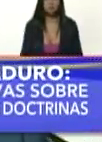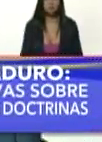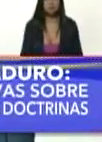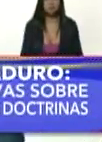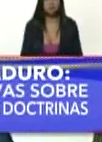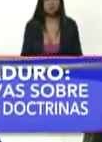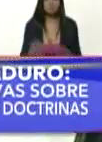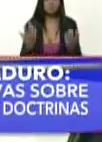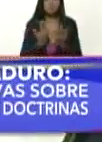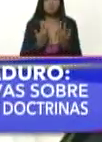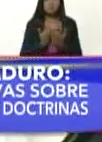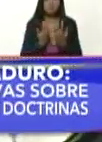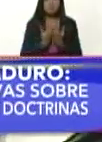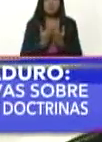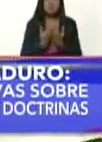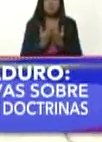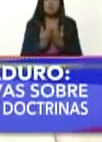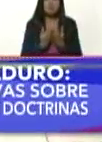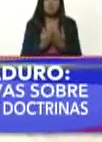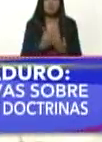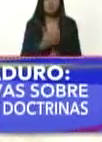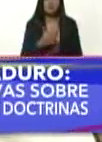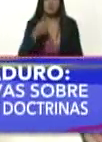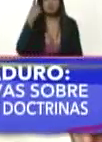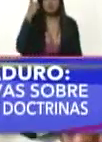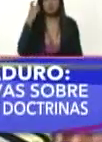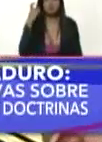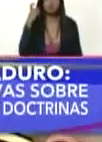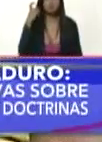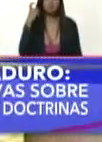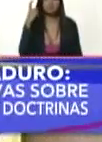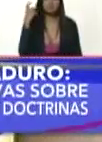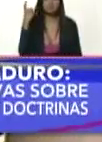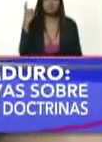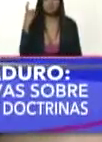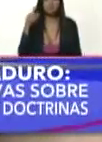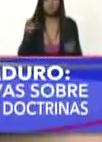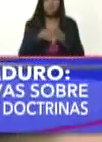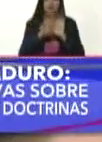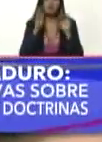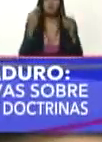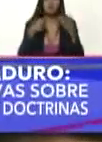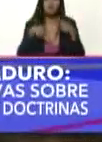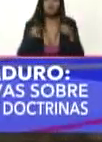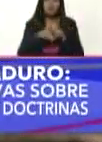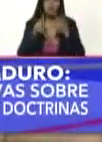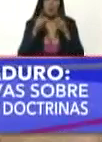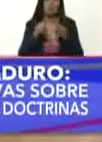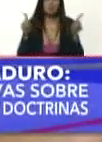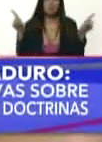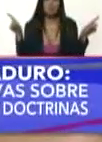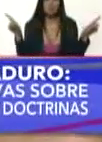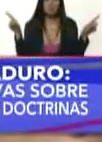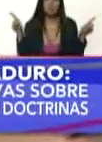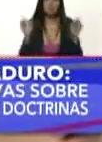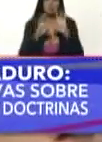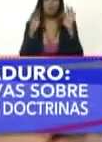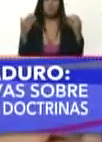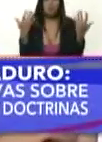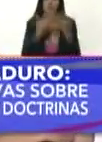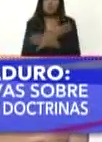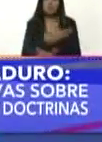La guerra psicológica y mediática, para desmoralizar, dividir y